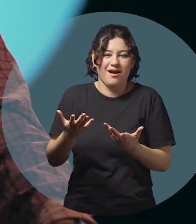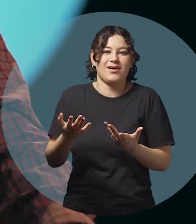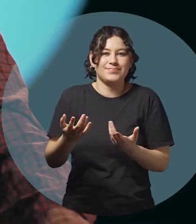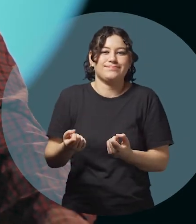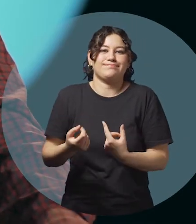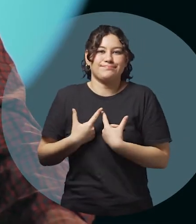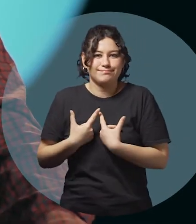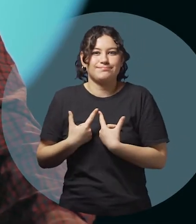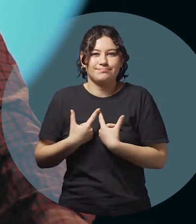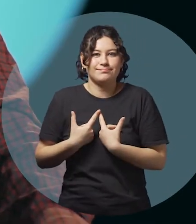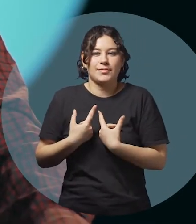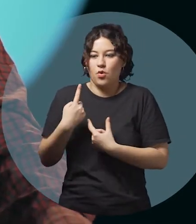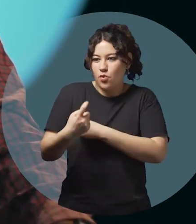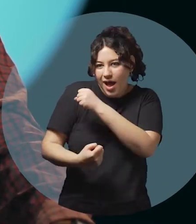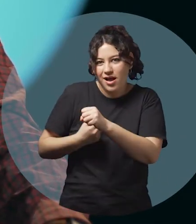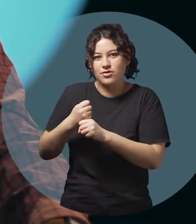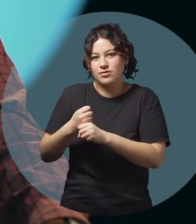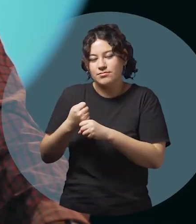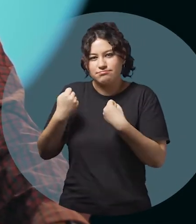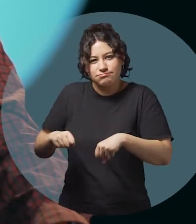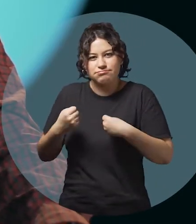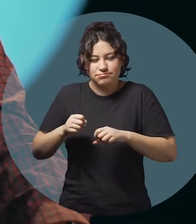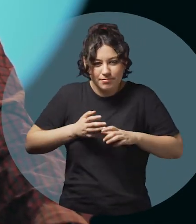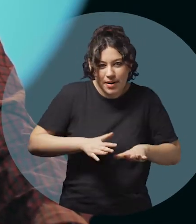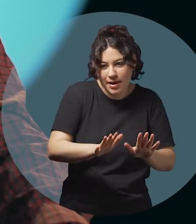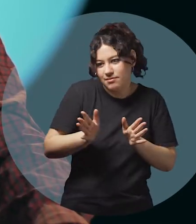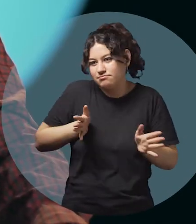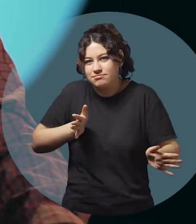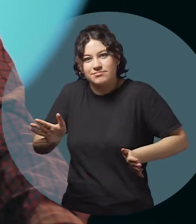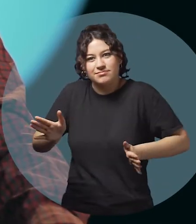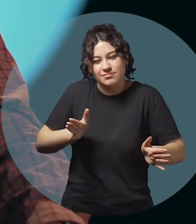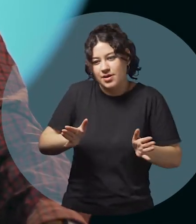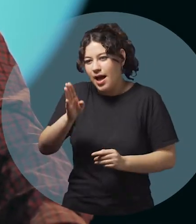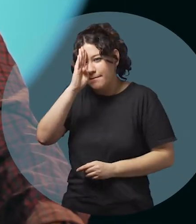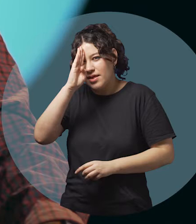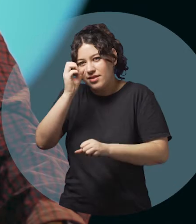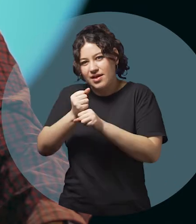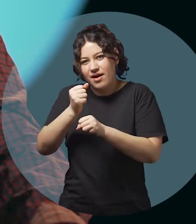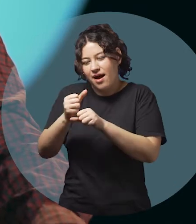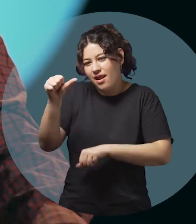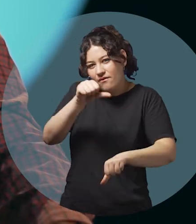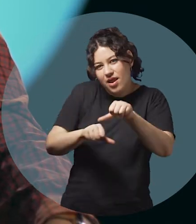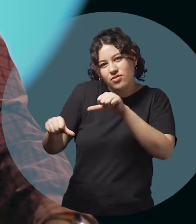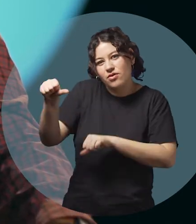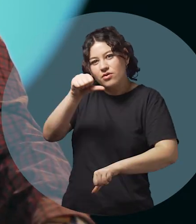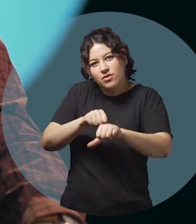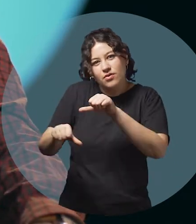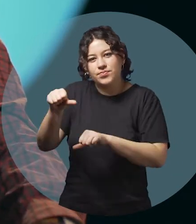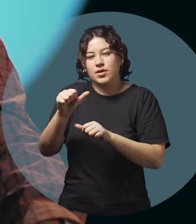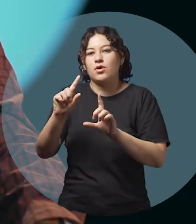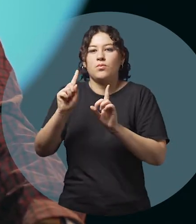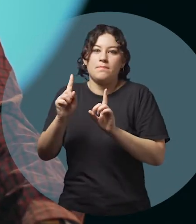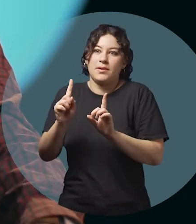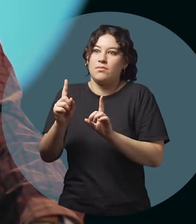me permite un año prácticamente de preparatorio donde yo aprendo a trabajar en laboratorio con las